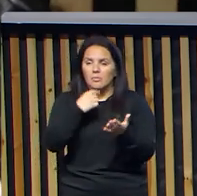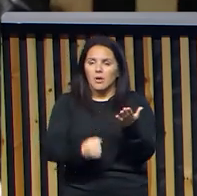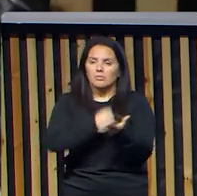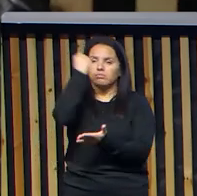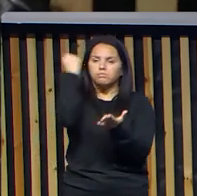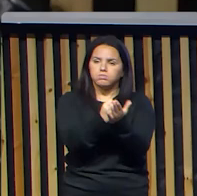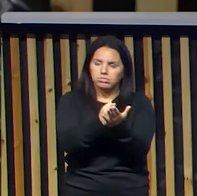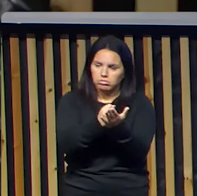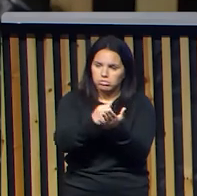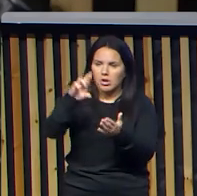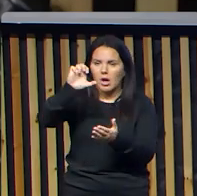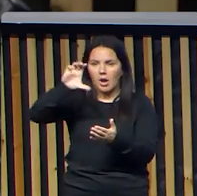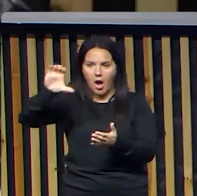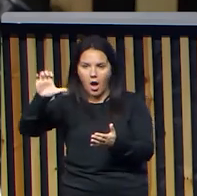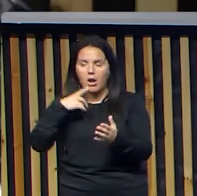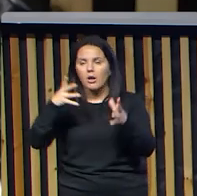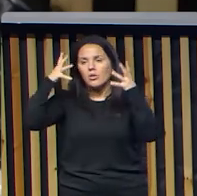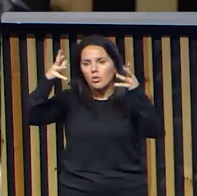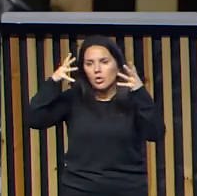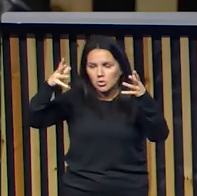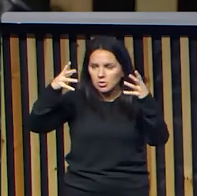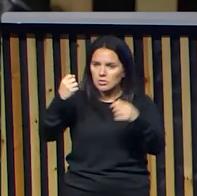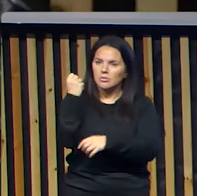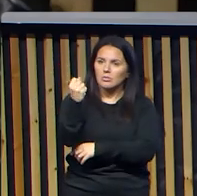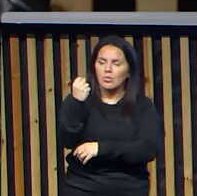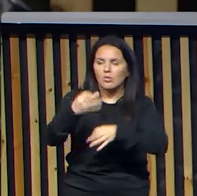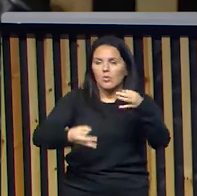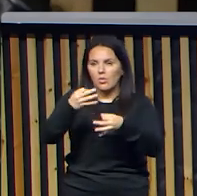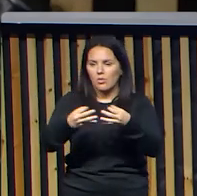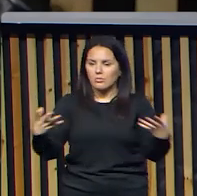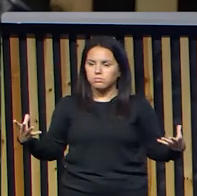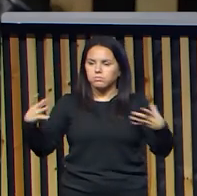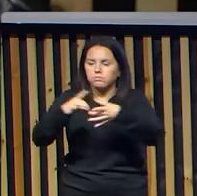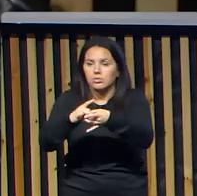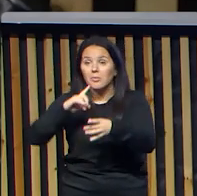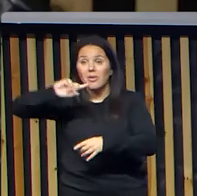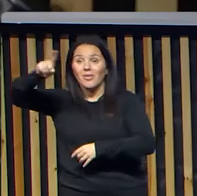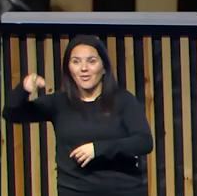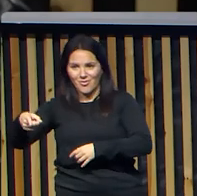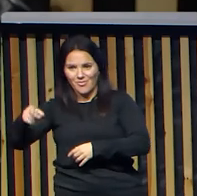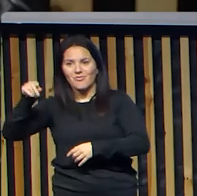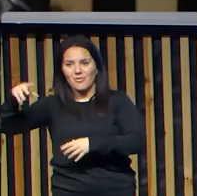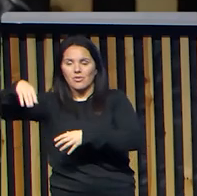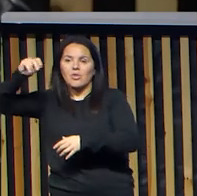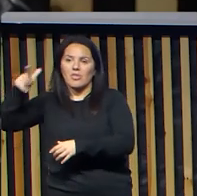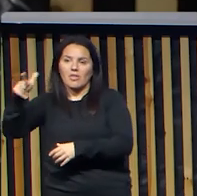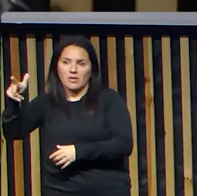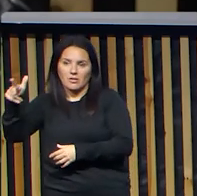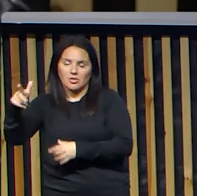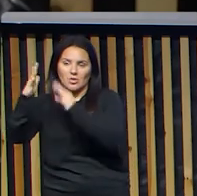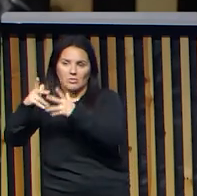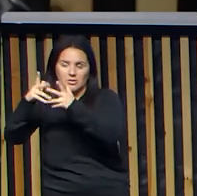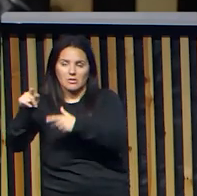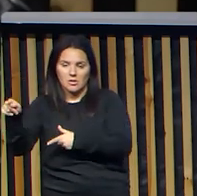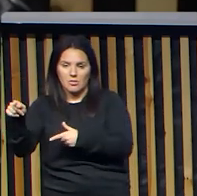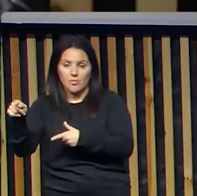la academia ahora es un catedrático de derecho administrativo no en ese libro de la justicia ya se habla así del fracaso comunicativo